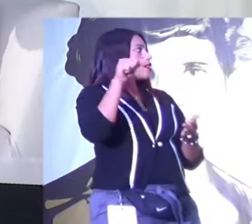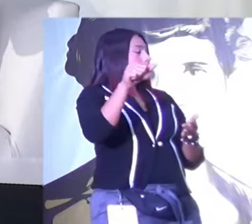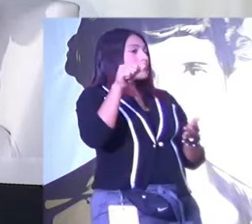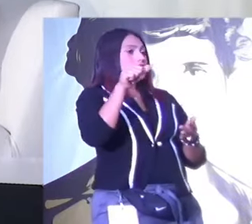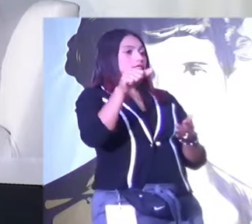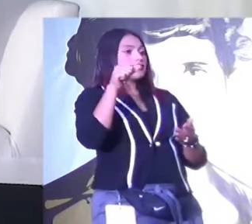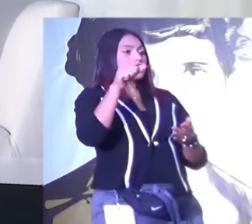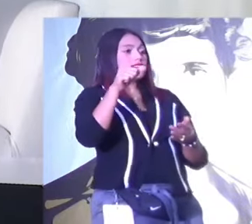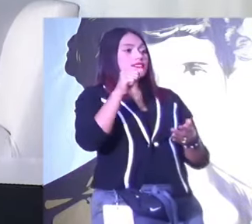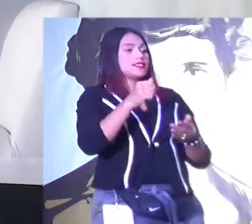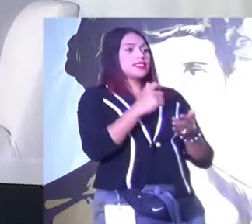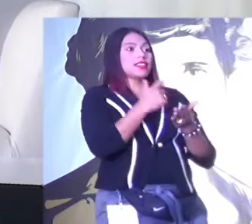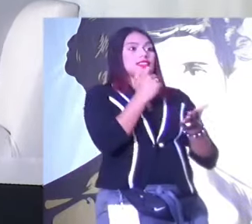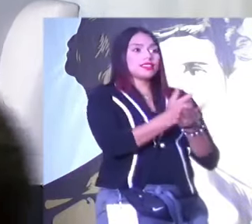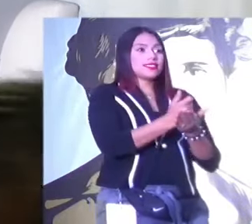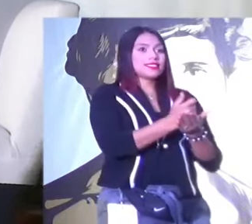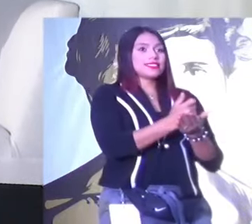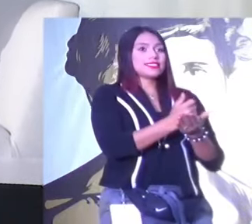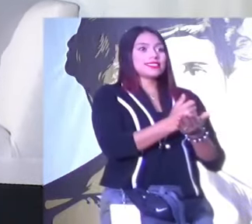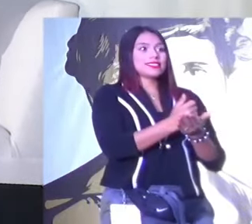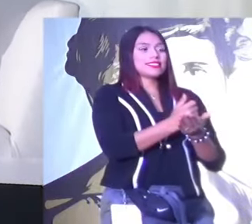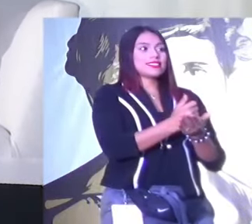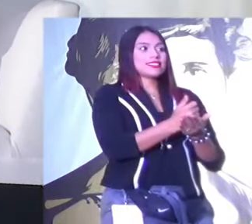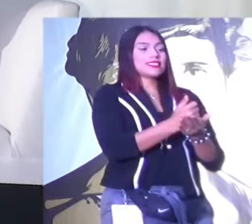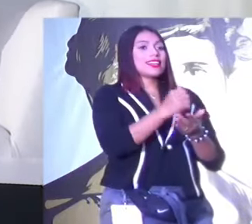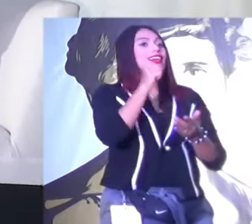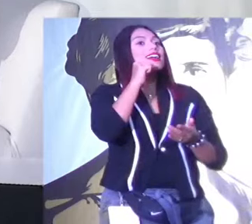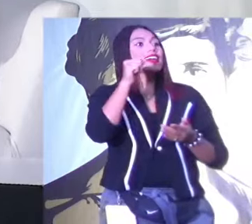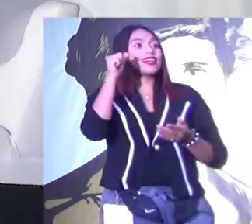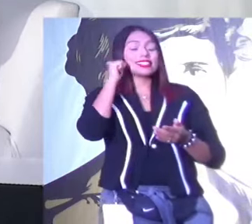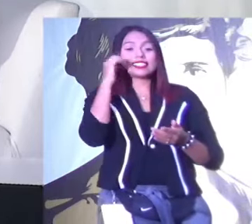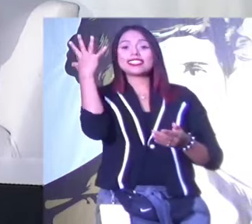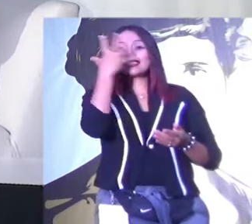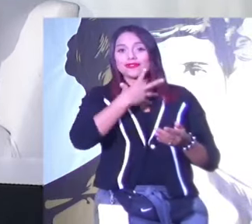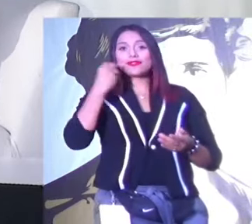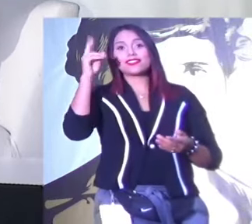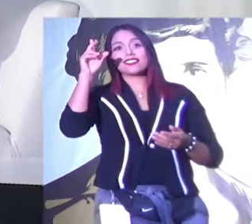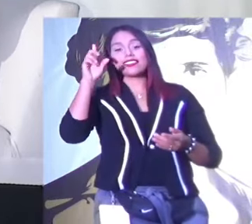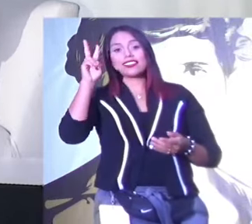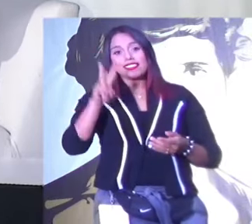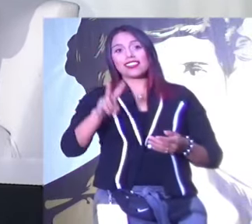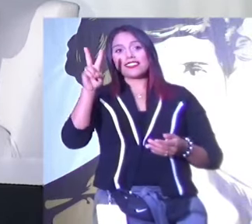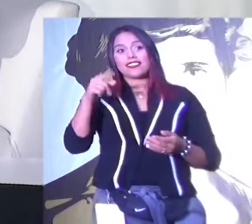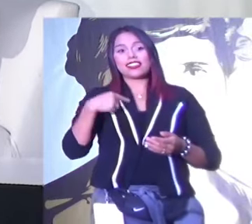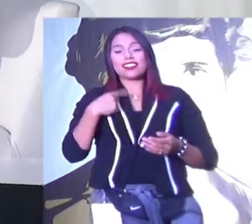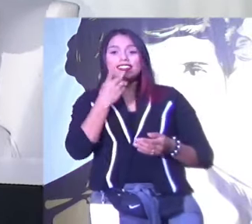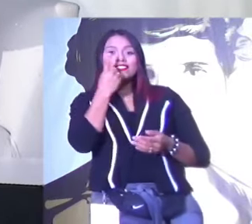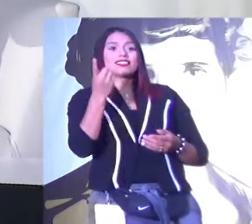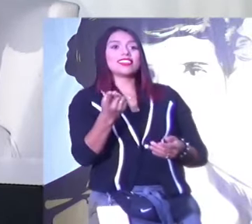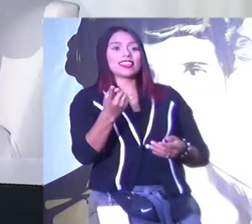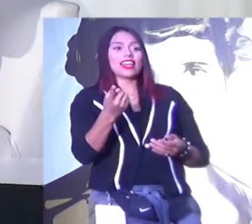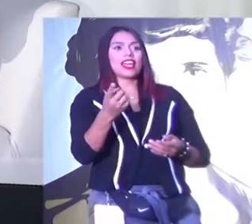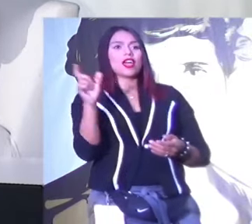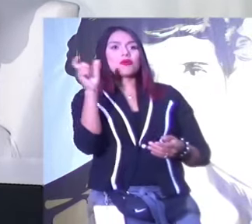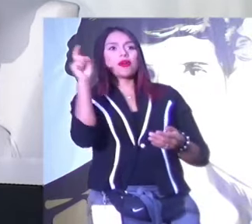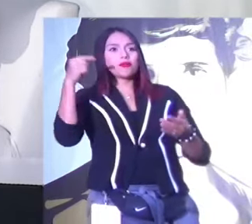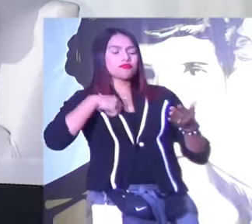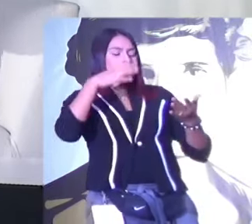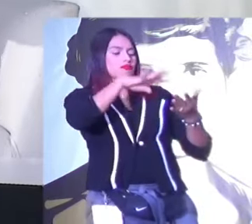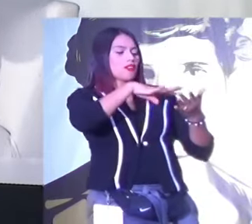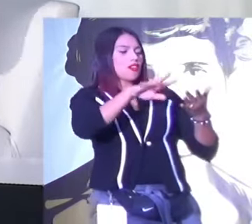vean, está grabada la presentación que hizo Luis Humberto ayer, es genial, es un texto otra vez, como dije al principio, que yo cuando lo leo en